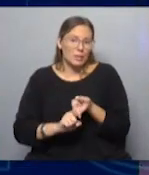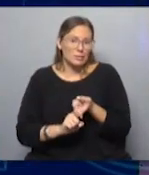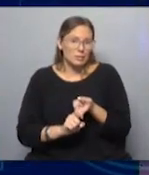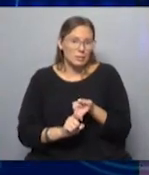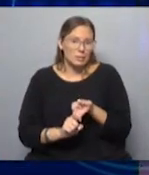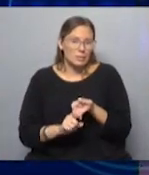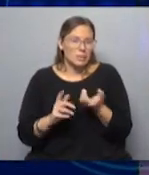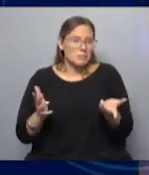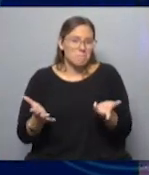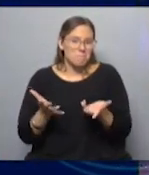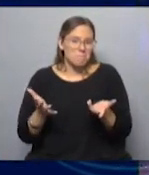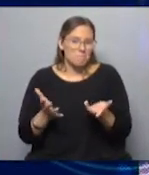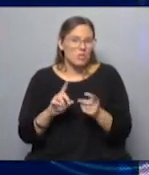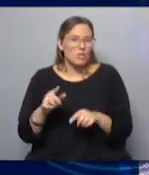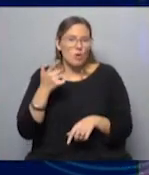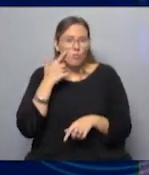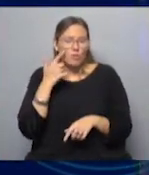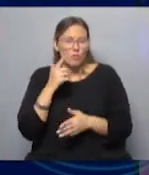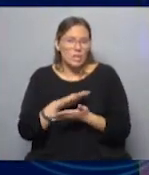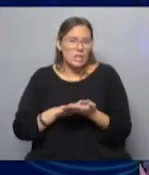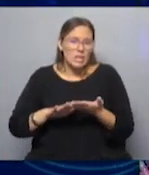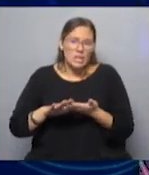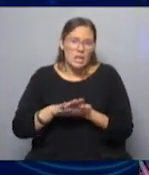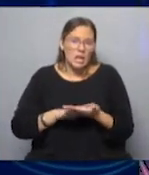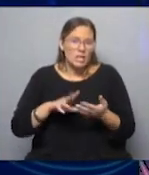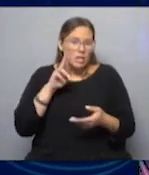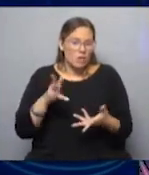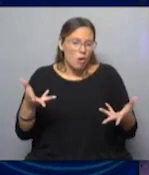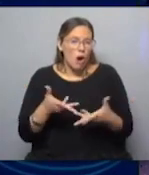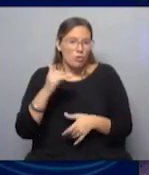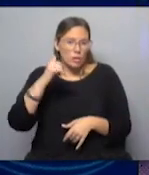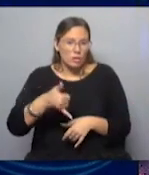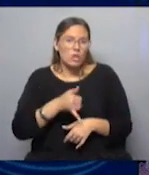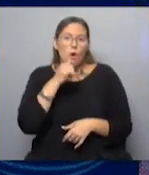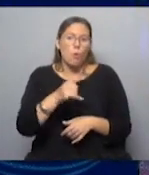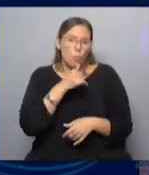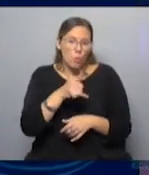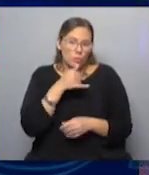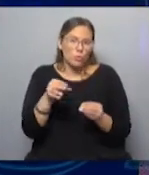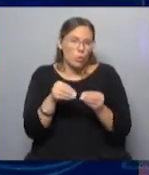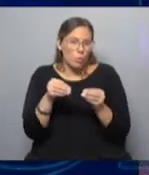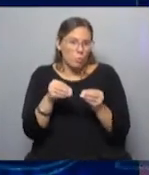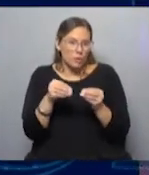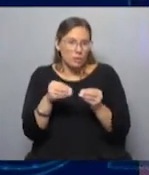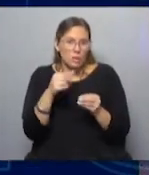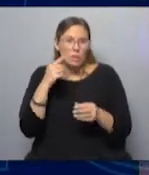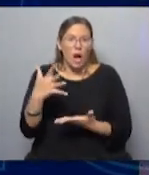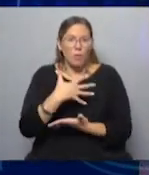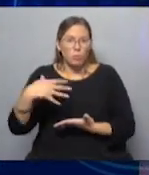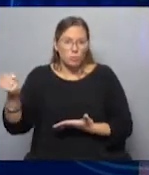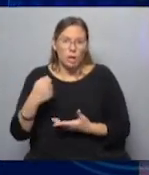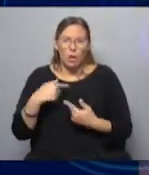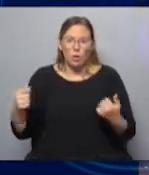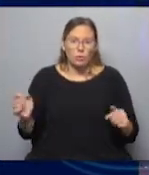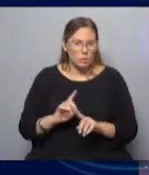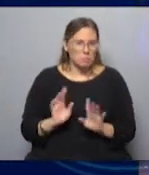sea que no no viví nada todo lo que veo que se vive ahora o relatos de compañeras que dicen fui abusada fue tal